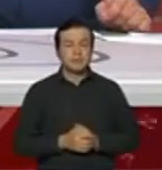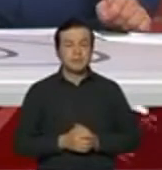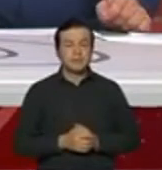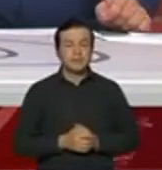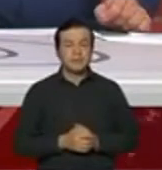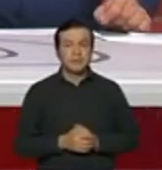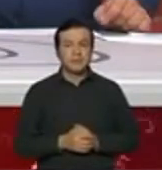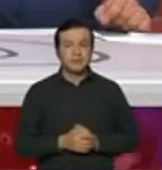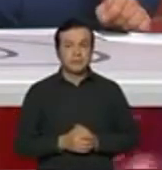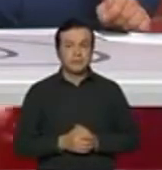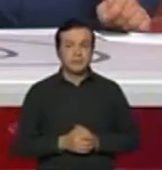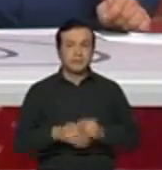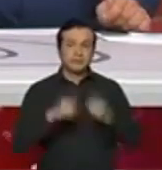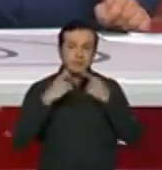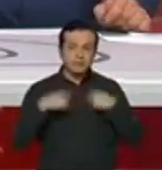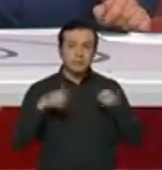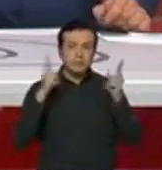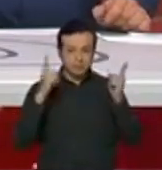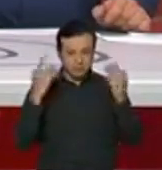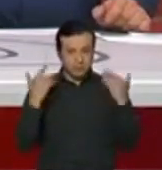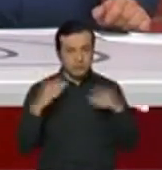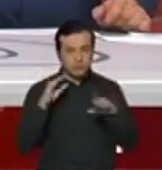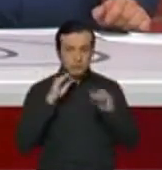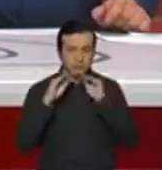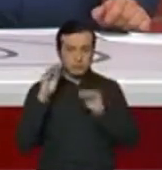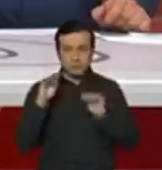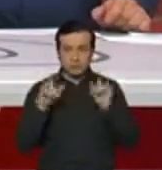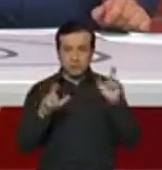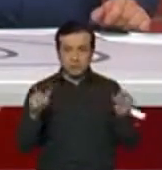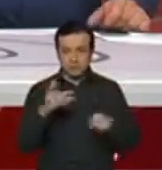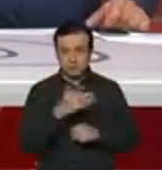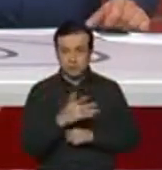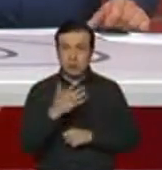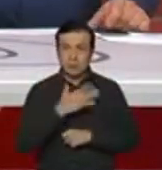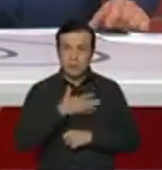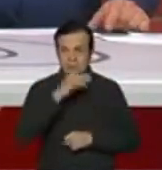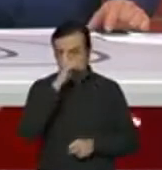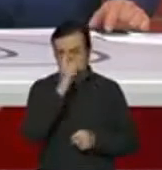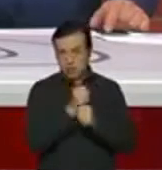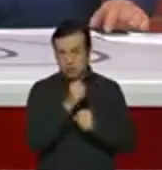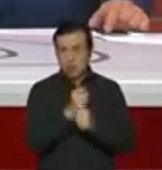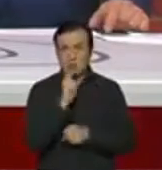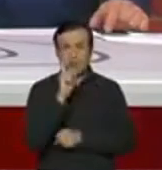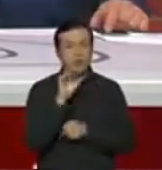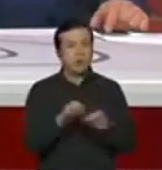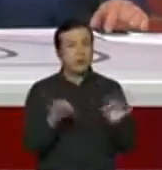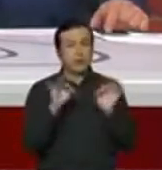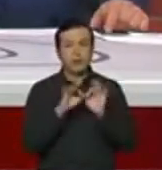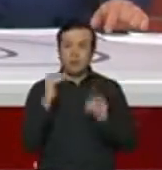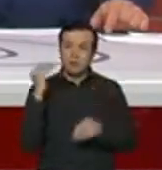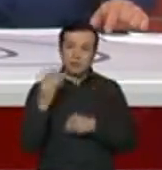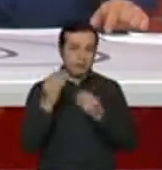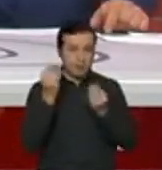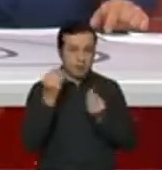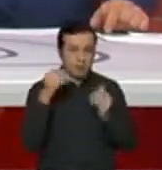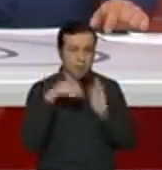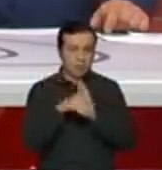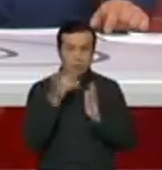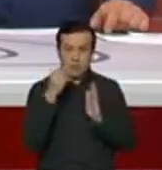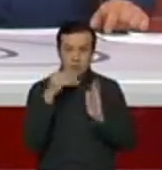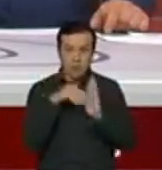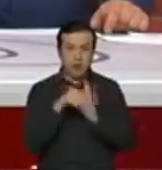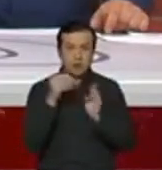Bueno, yo me he expresado ya en algunos medios indicando que mi trabajo fundamental es darle la liquidez que el